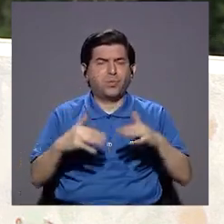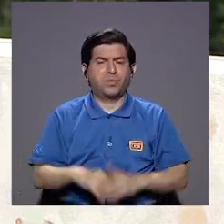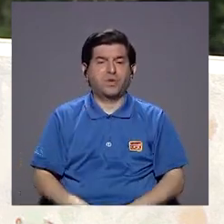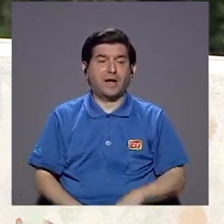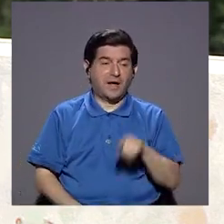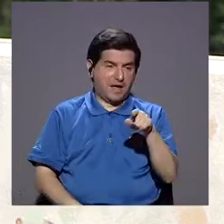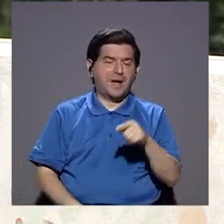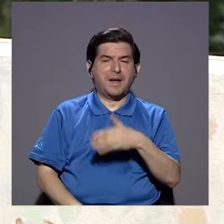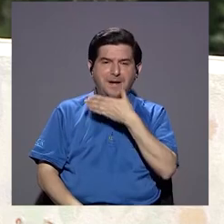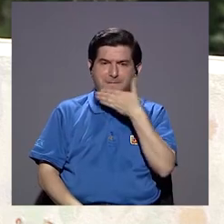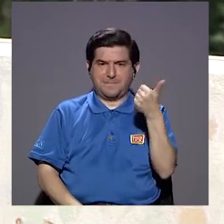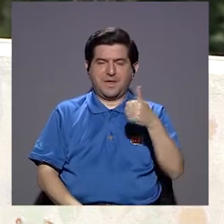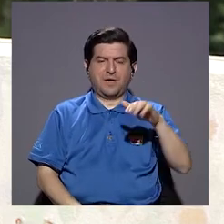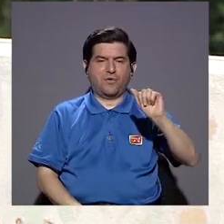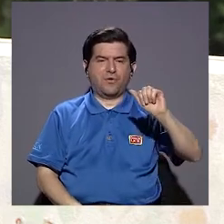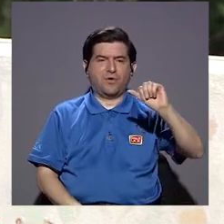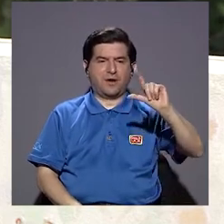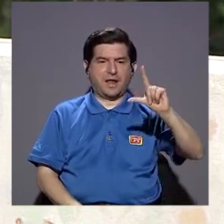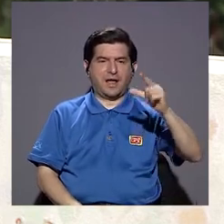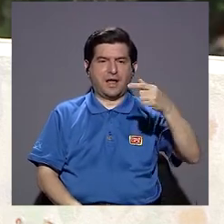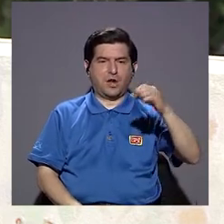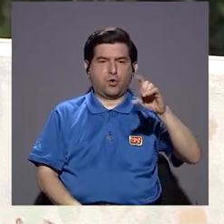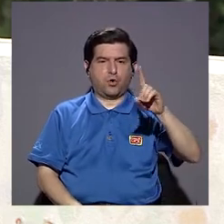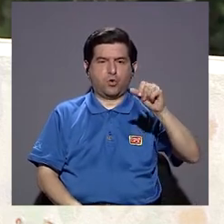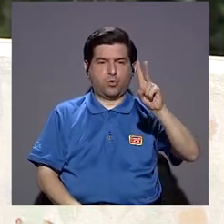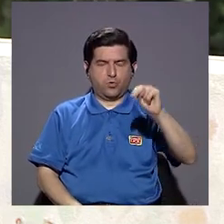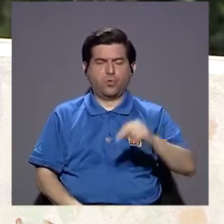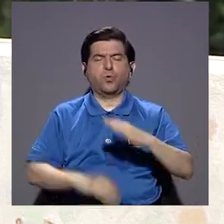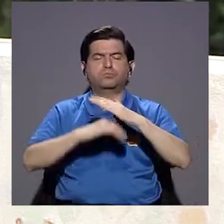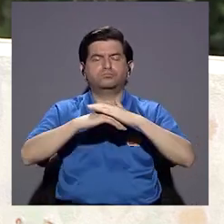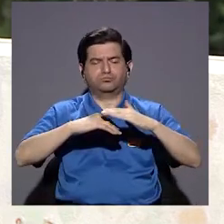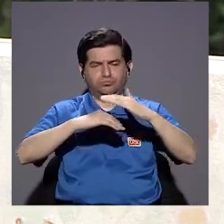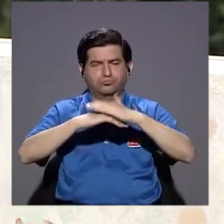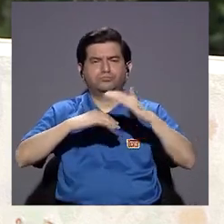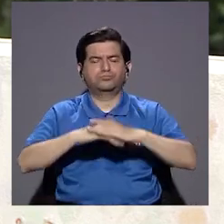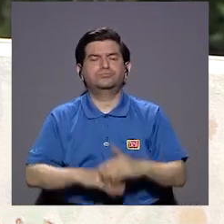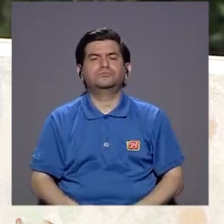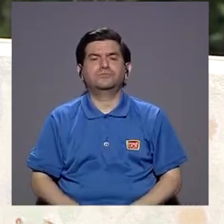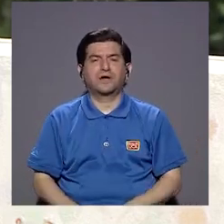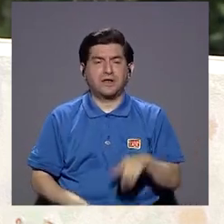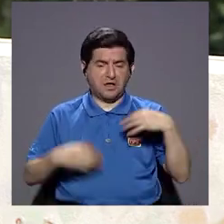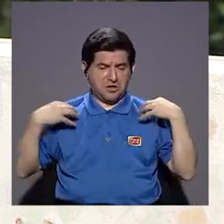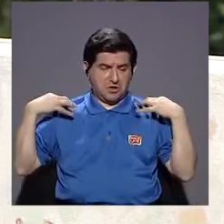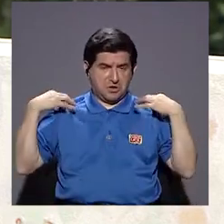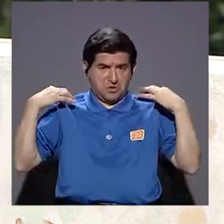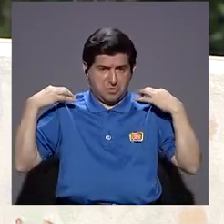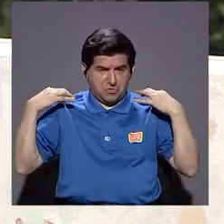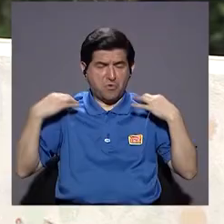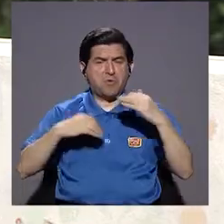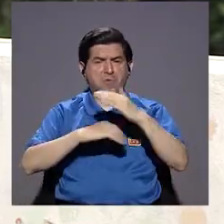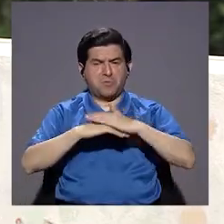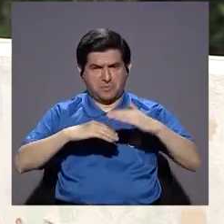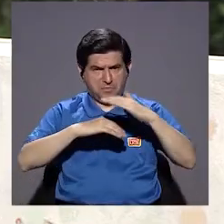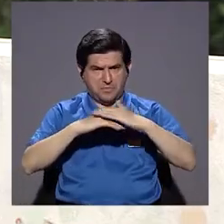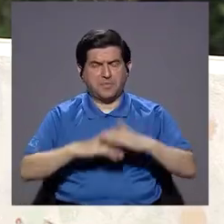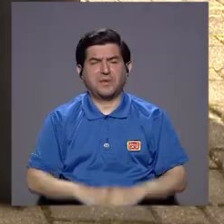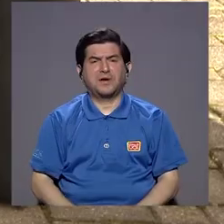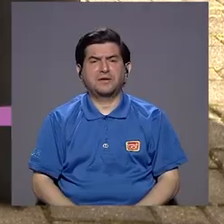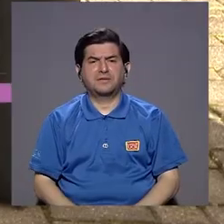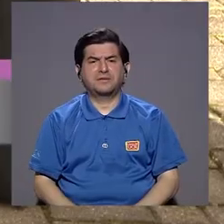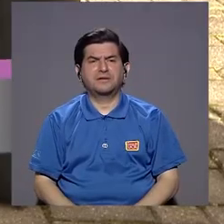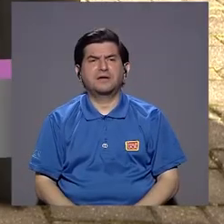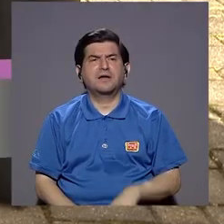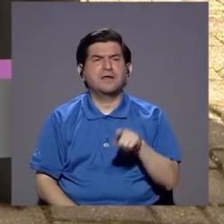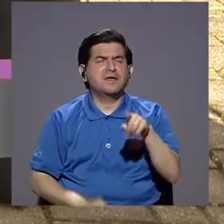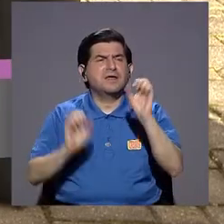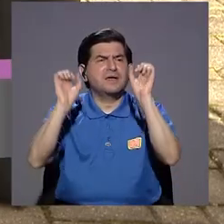el algodón es lo mejor para poder estar cómodo. Entonces es ropa que sea cómoda, sí, en el caso, sí,